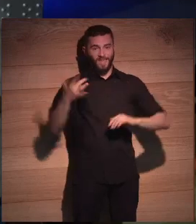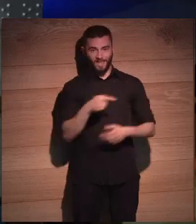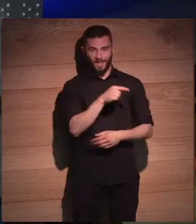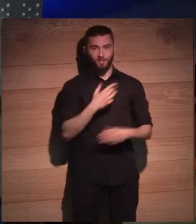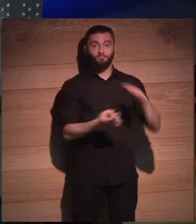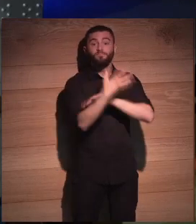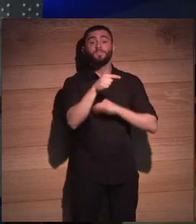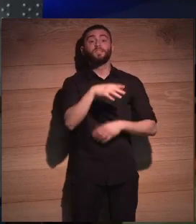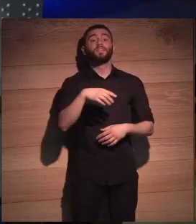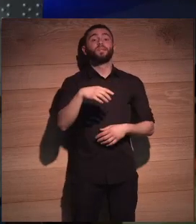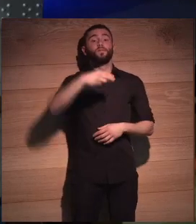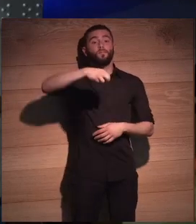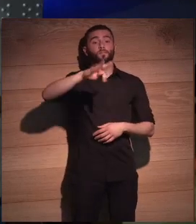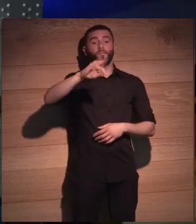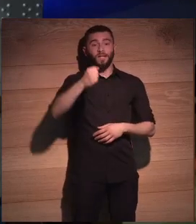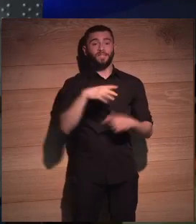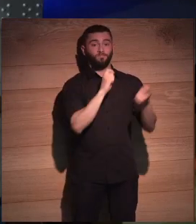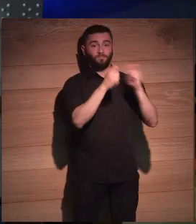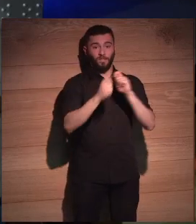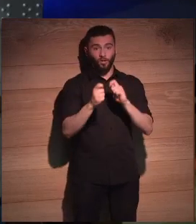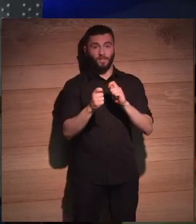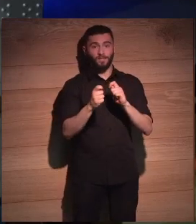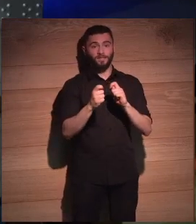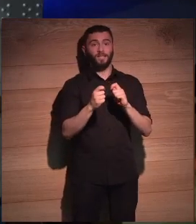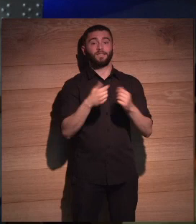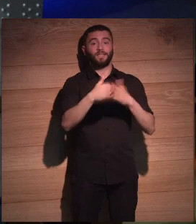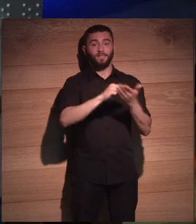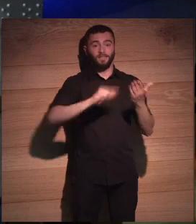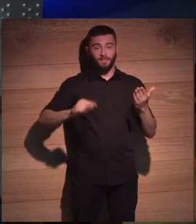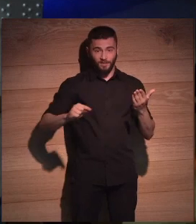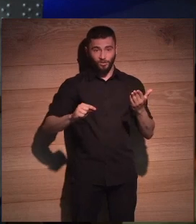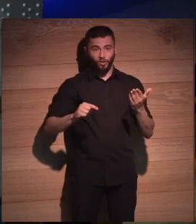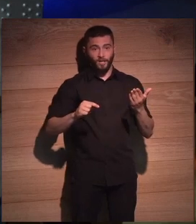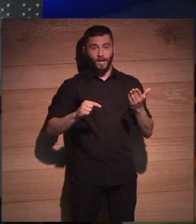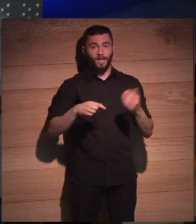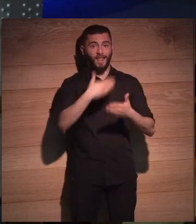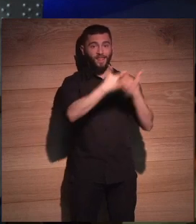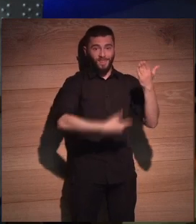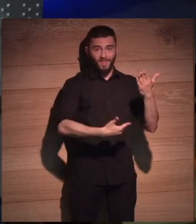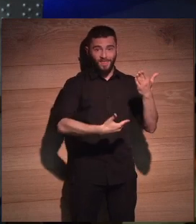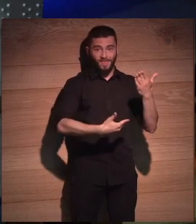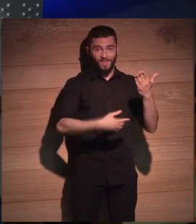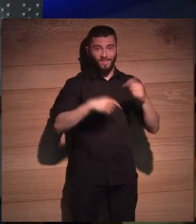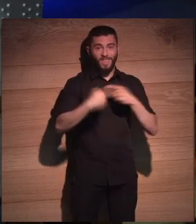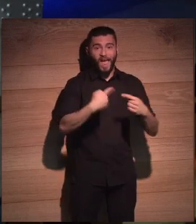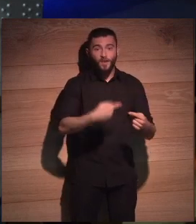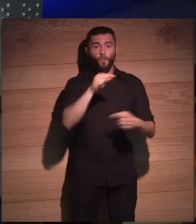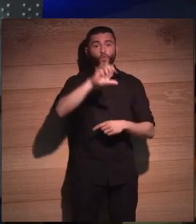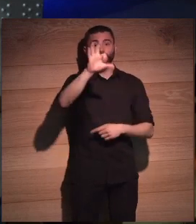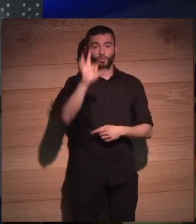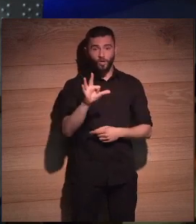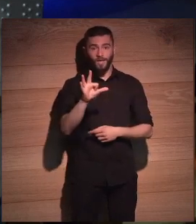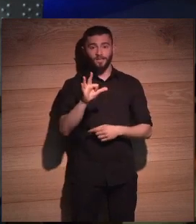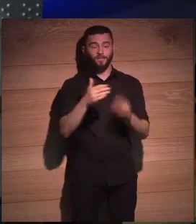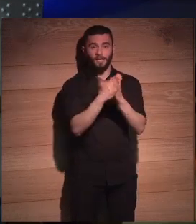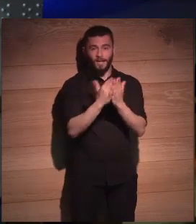moderar Marta Peirano, que es escritora y periodista, que ha sido fundadora de ADN.es y ha sido adjunta a la dirección del diario.es, además de